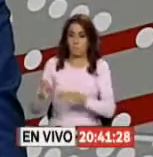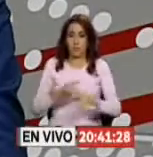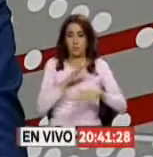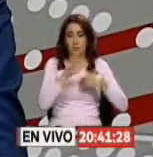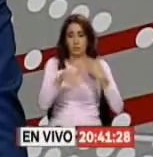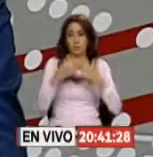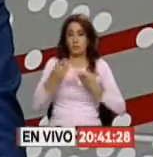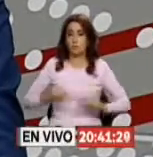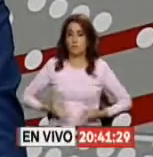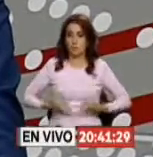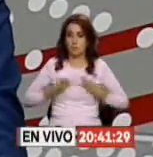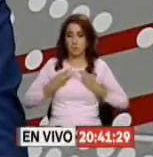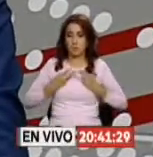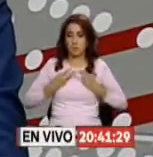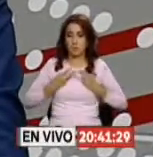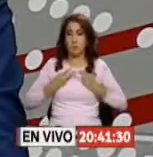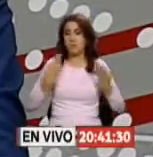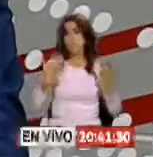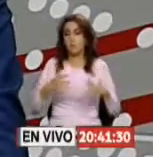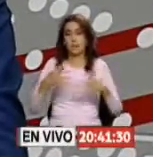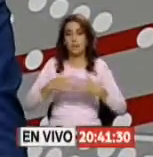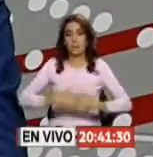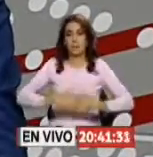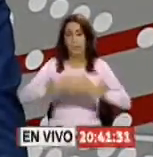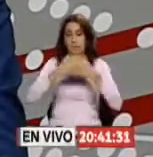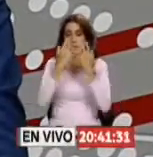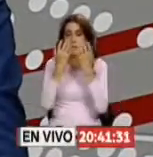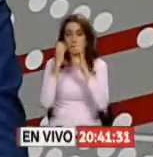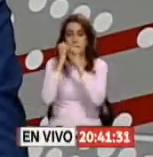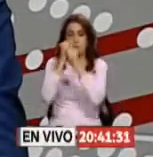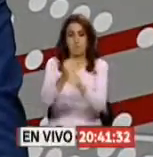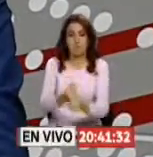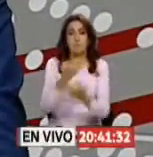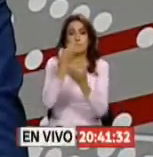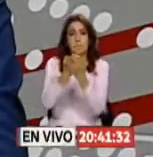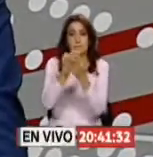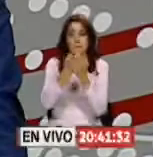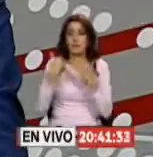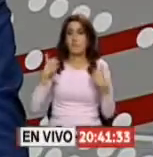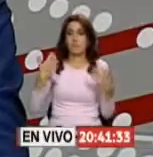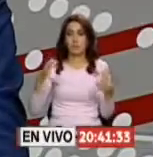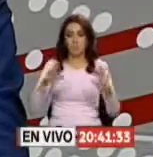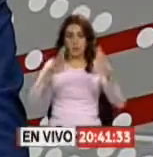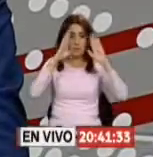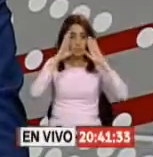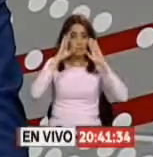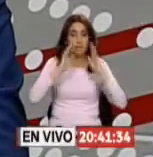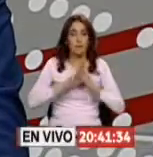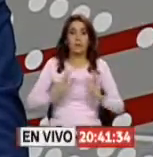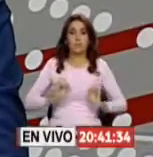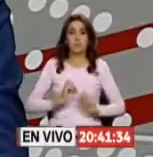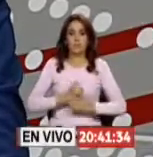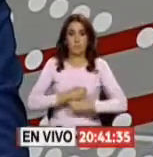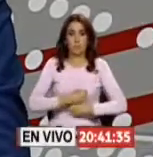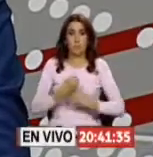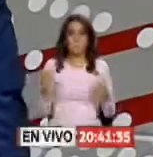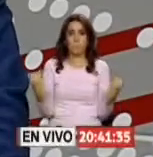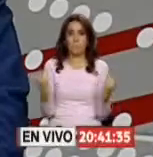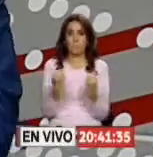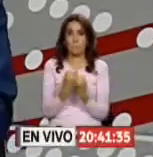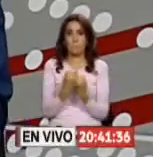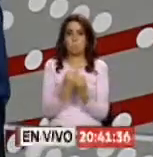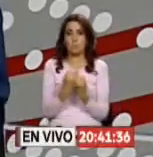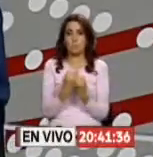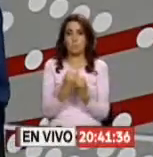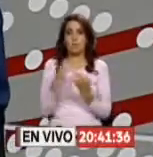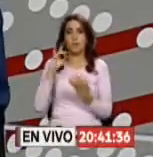rescata de la crisis financiera a la Fundación Cariño. La institución no gubernamental atiende a niños con desnutrición infantil que viven en